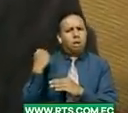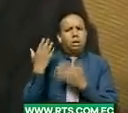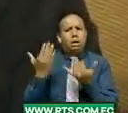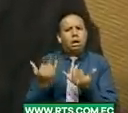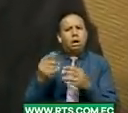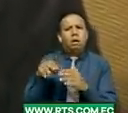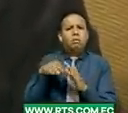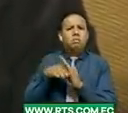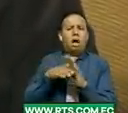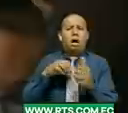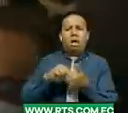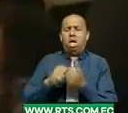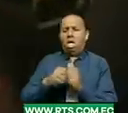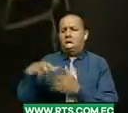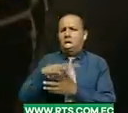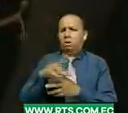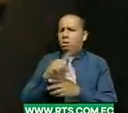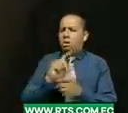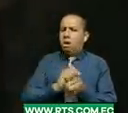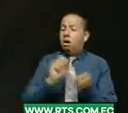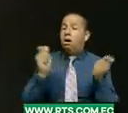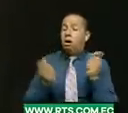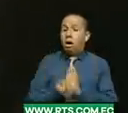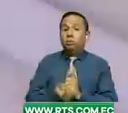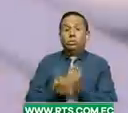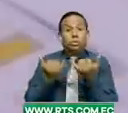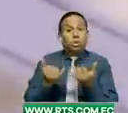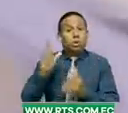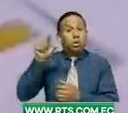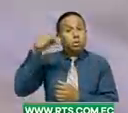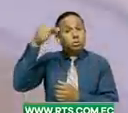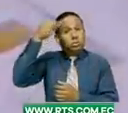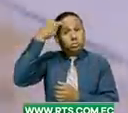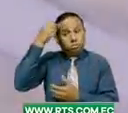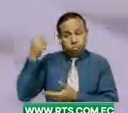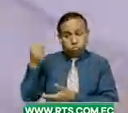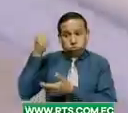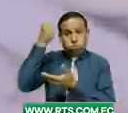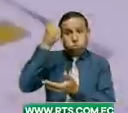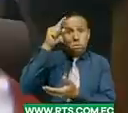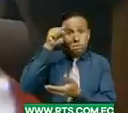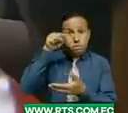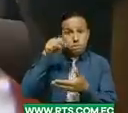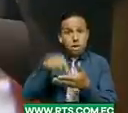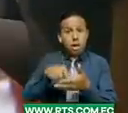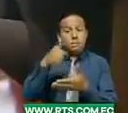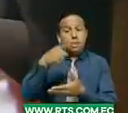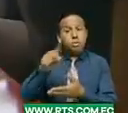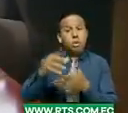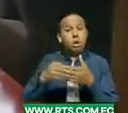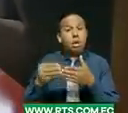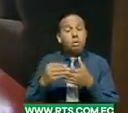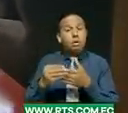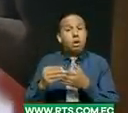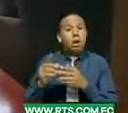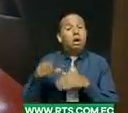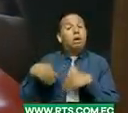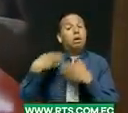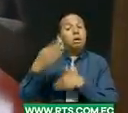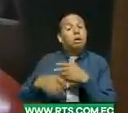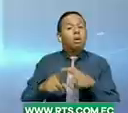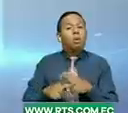banco del tormento, como digo yo. Para ello, el gobierno ha destinado 1.000 millones de dólares y empezará en enero.